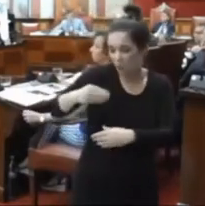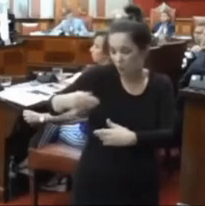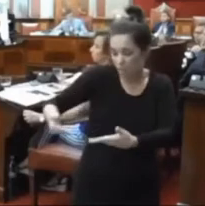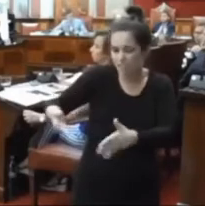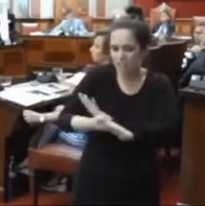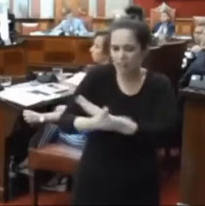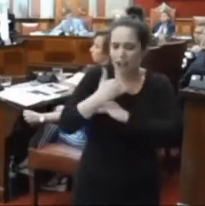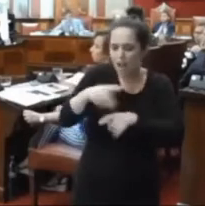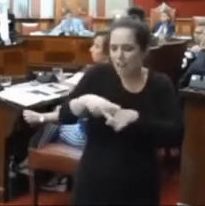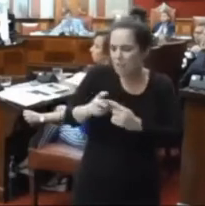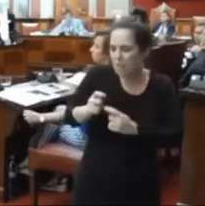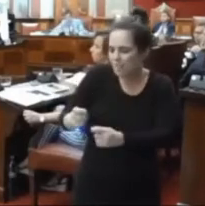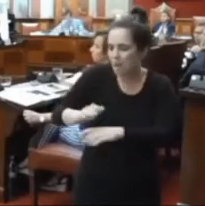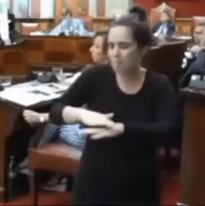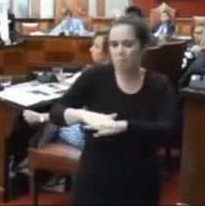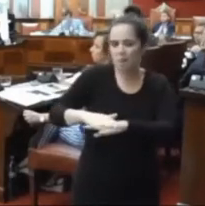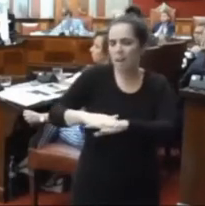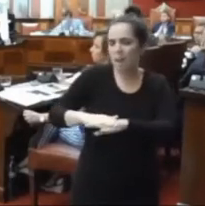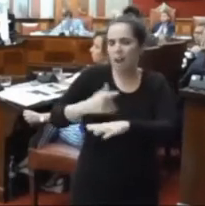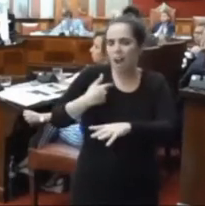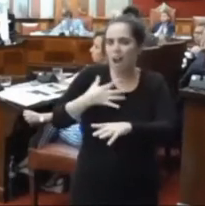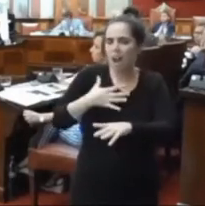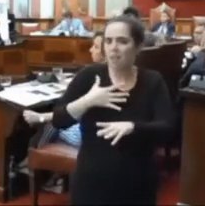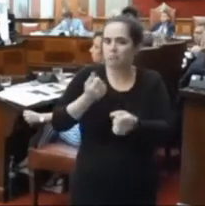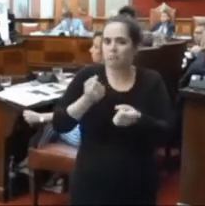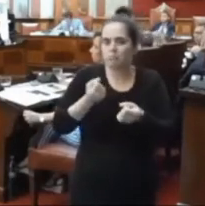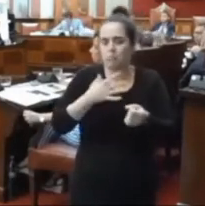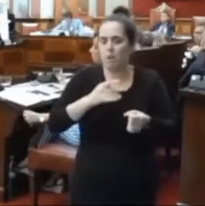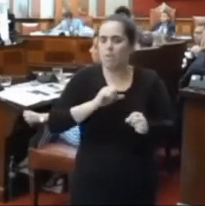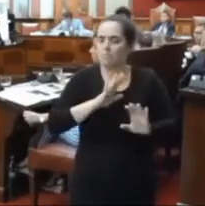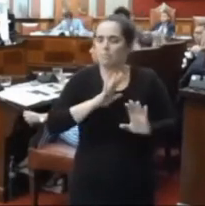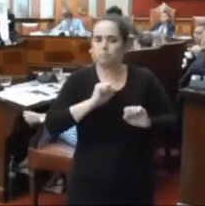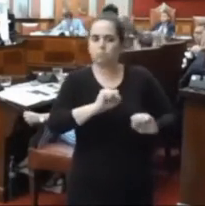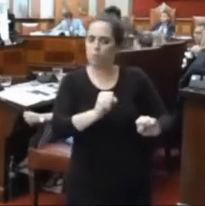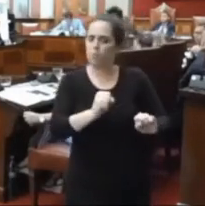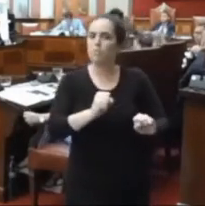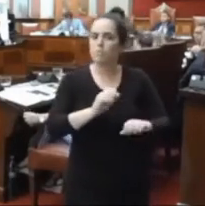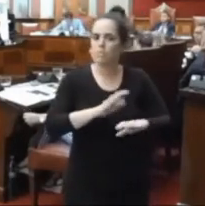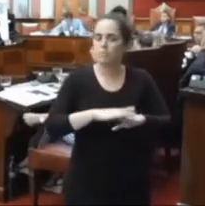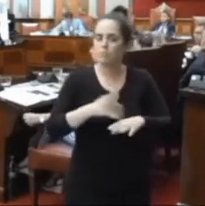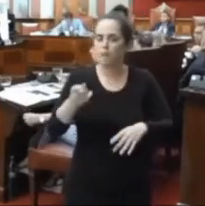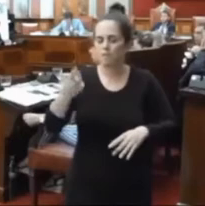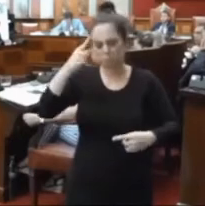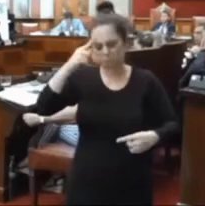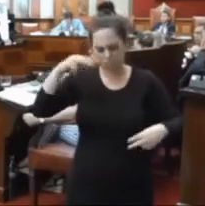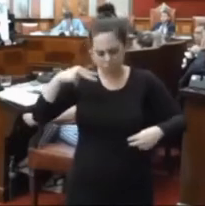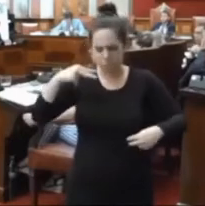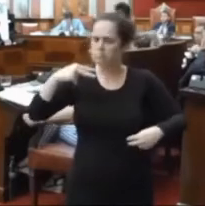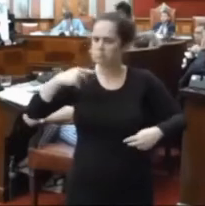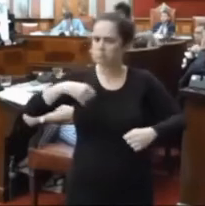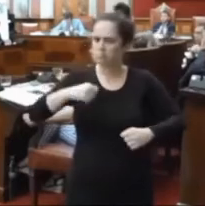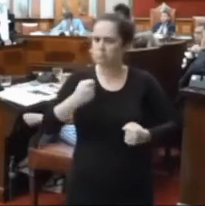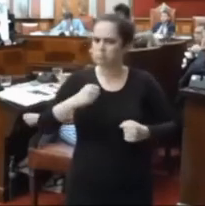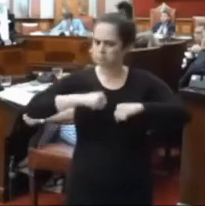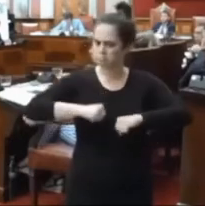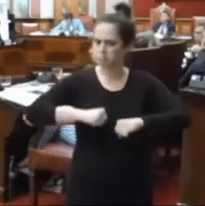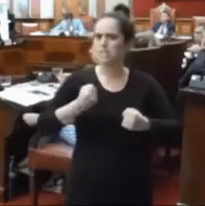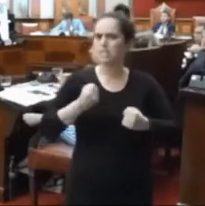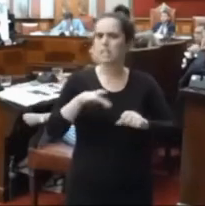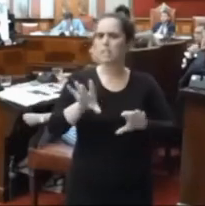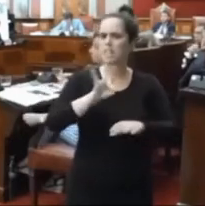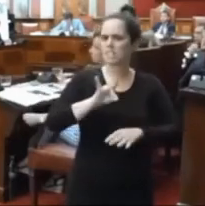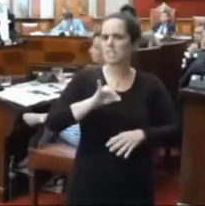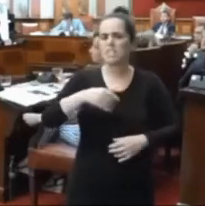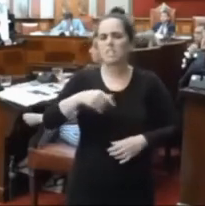las herramientas para que puedan enfrentarse a ella, para decidir consciente y responsablemente sobre su sexualidad, sobre